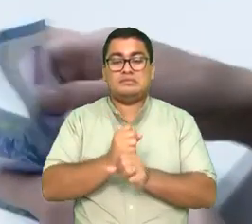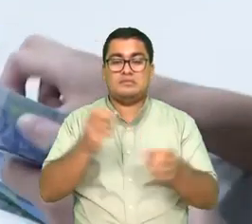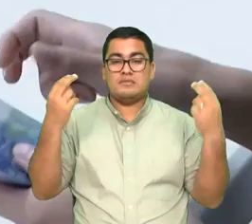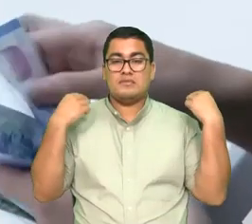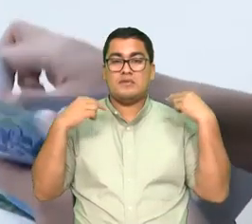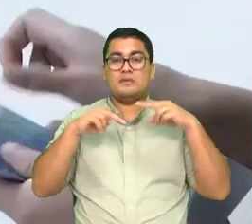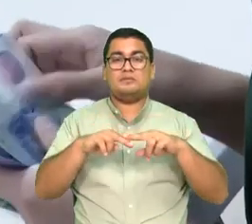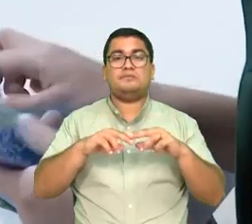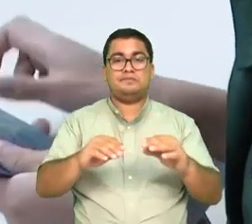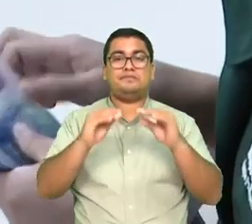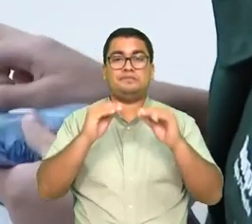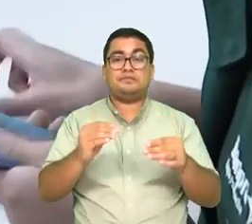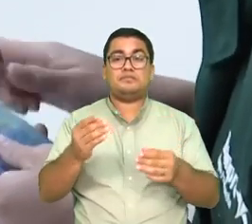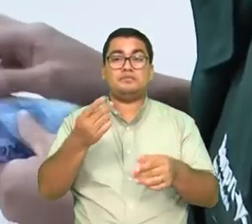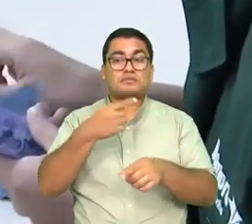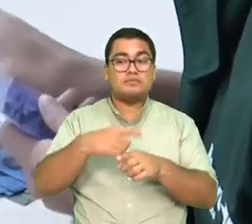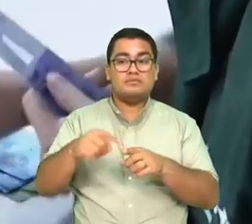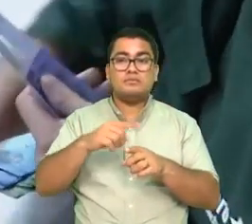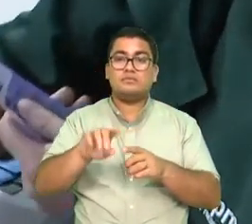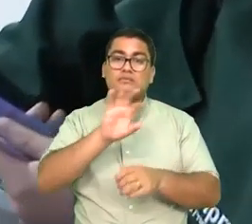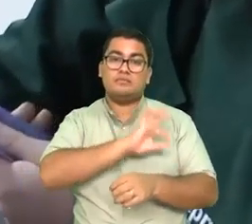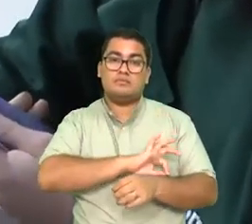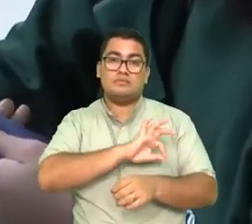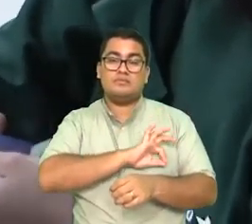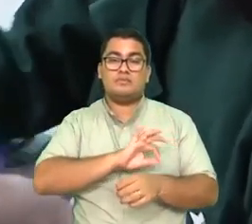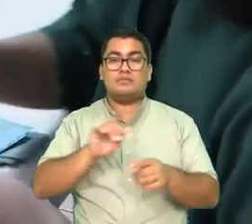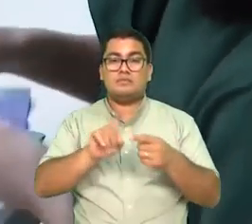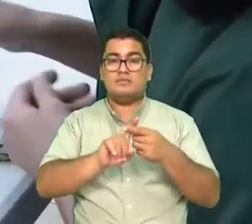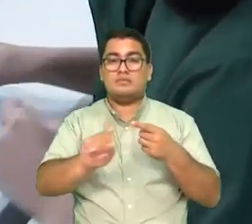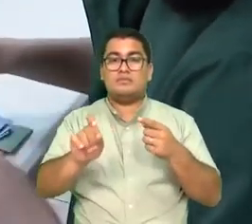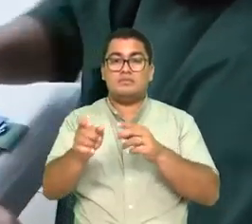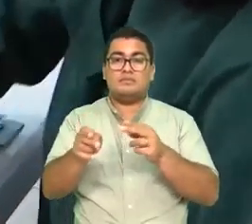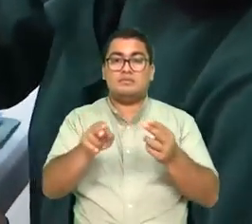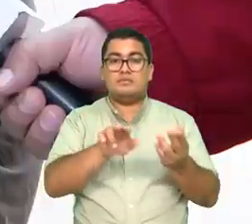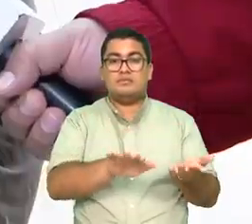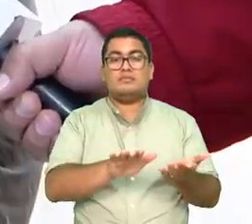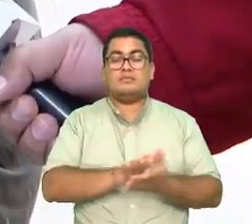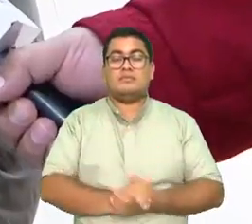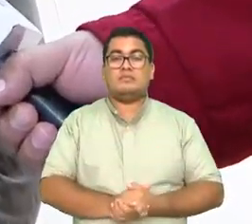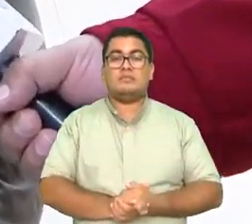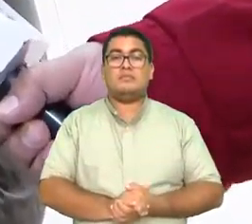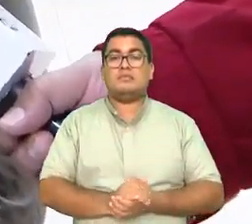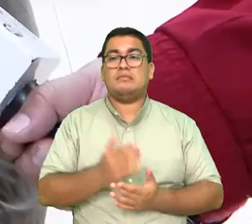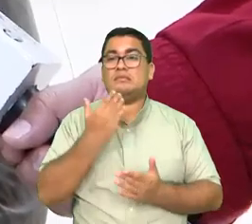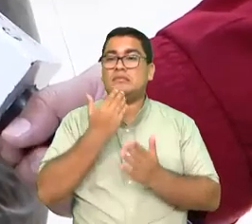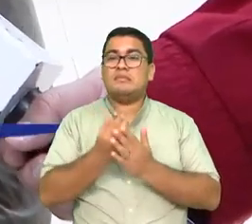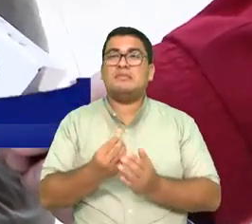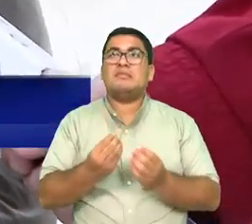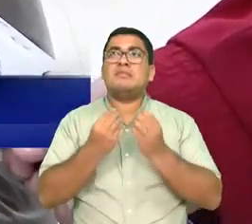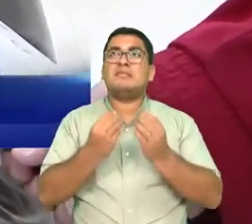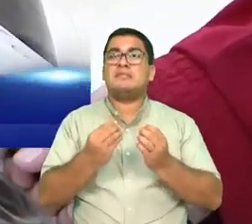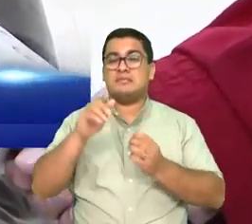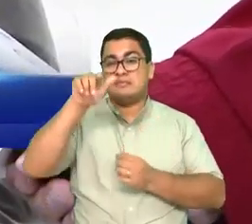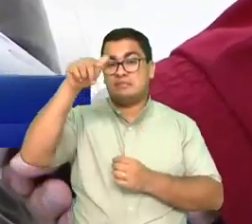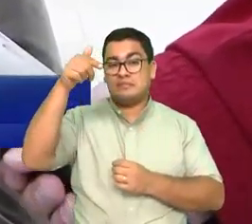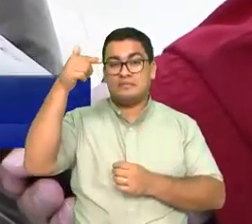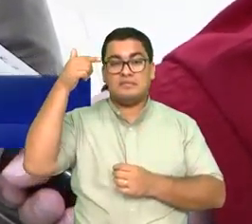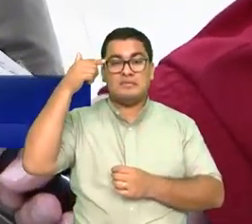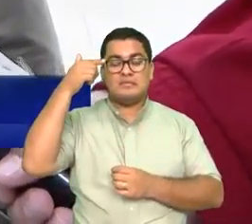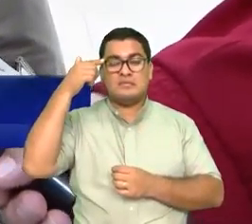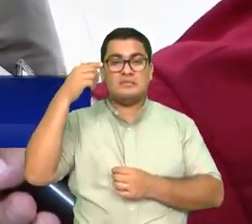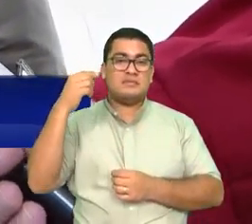recibieron el pago salarial correspondiente al mes de noviembre. agradecer, ¿verdad?, a nuestro buen gobierno que